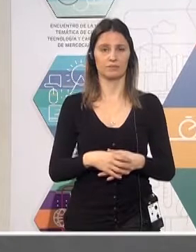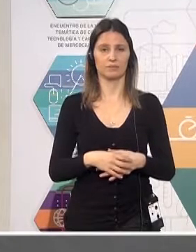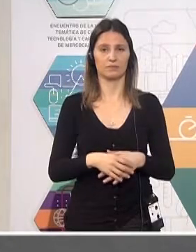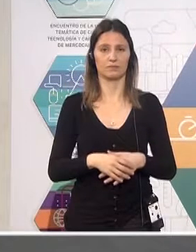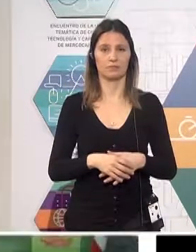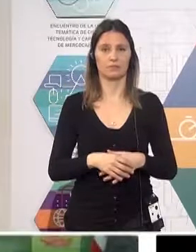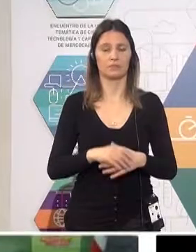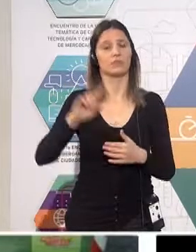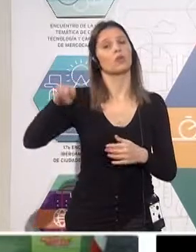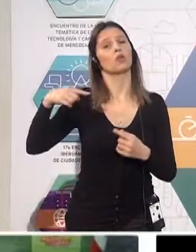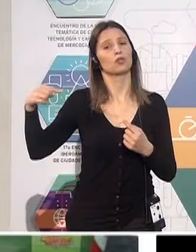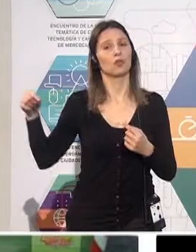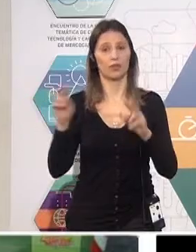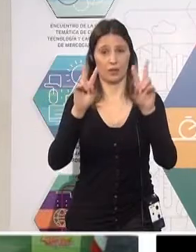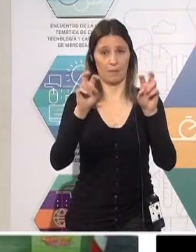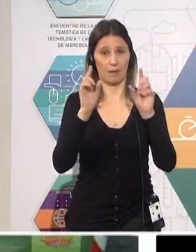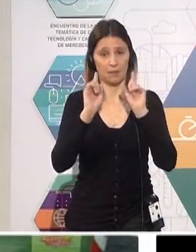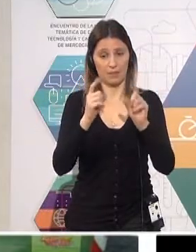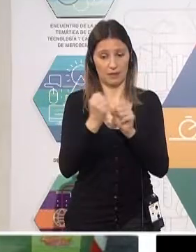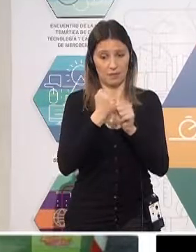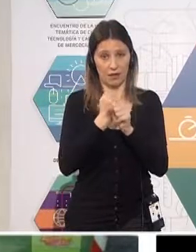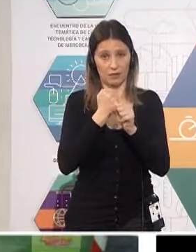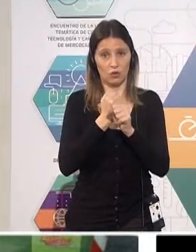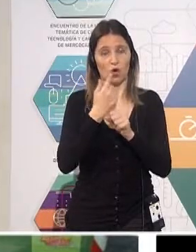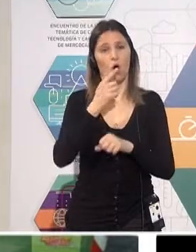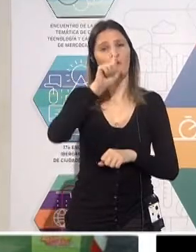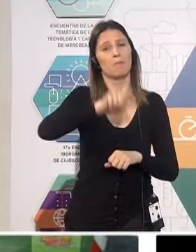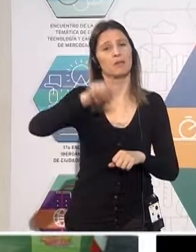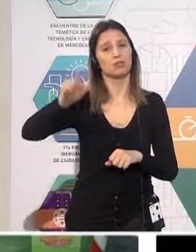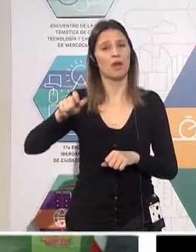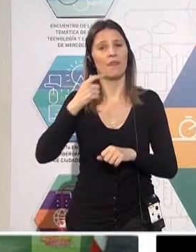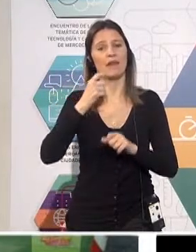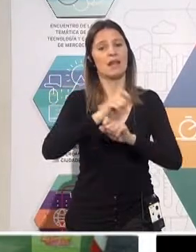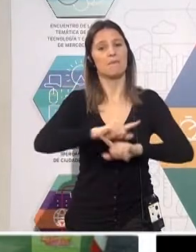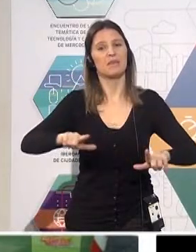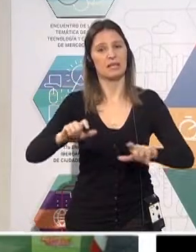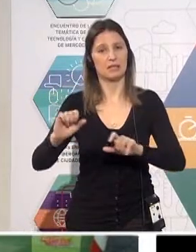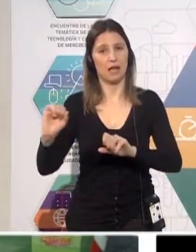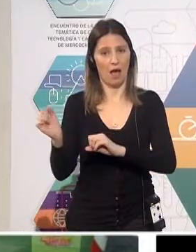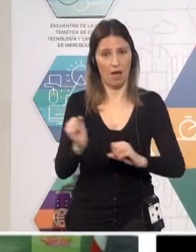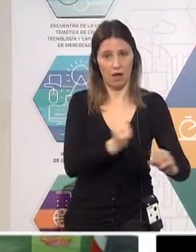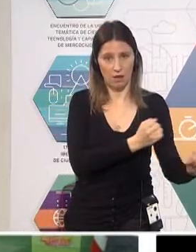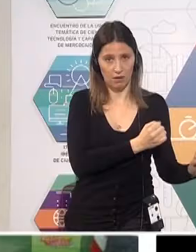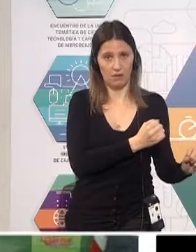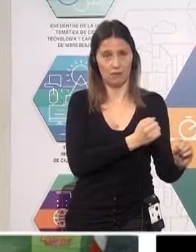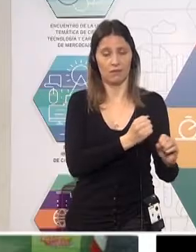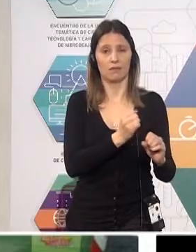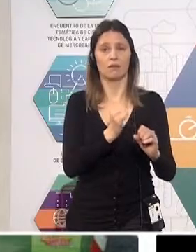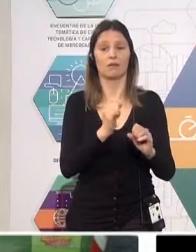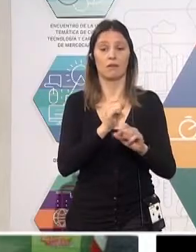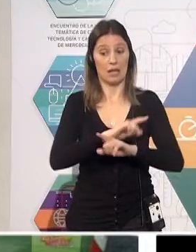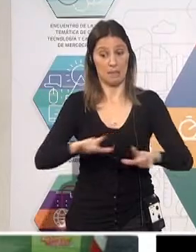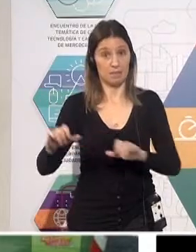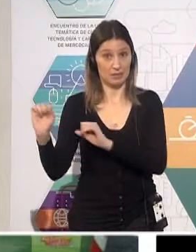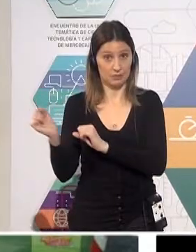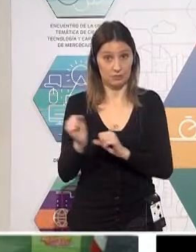en otros temas también que estamos trabajando con la gente de limpieza esta es la parte estamos con limpieza